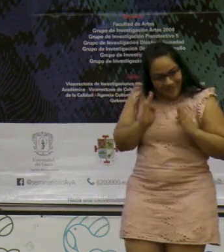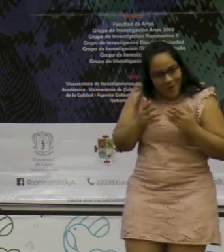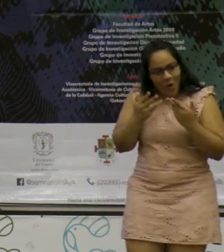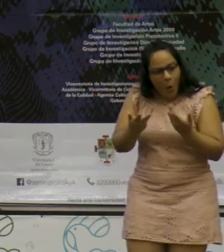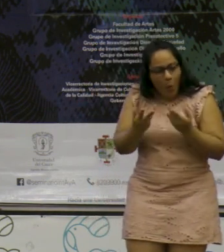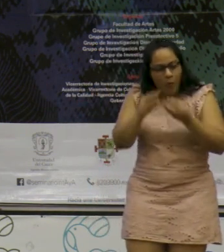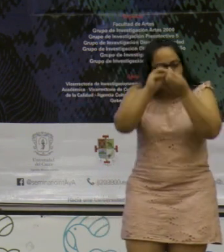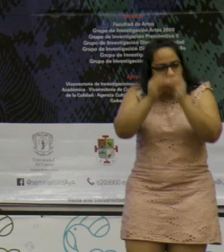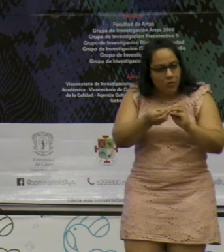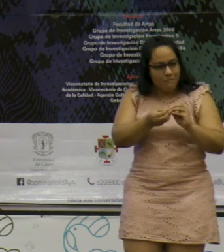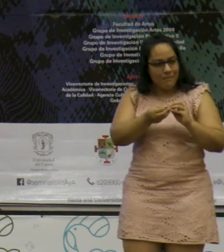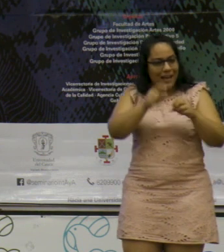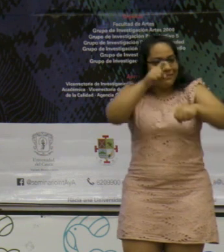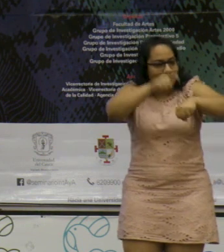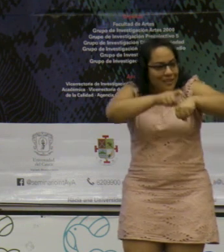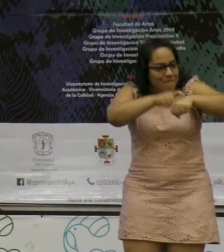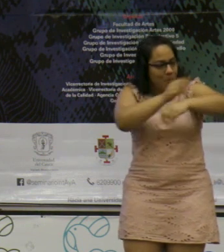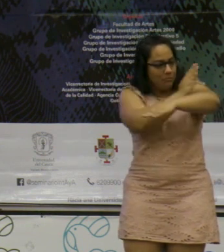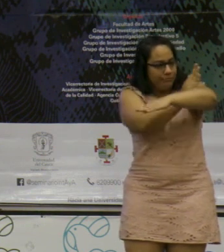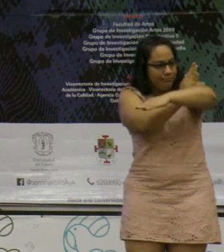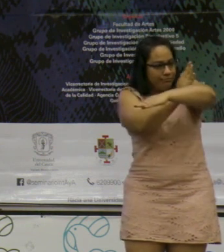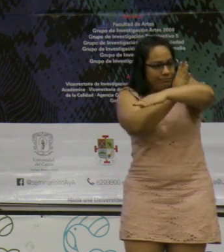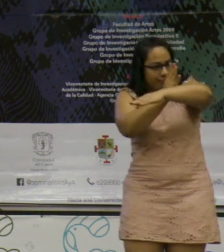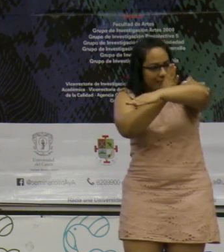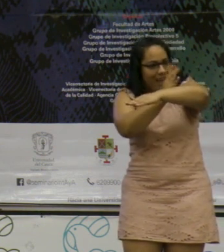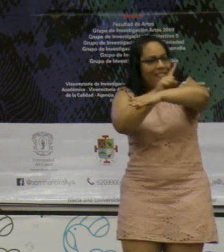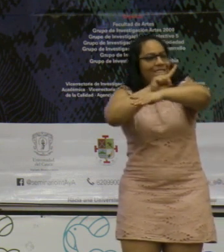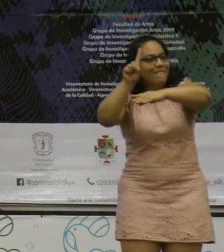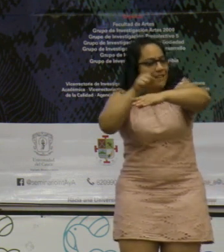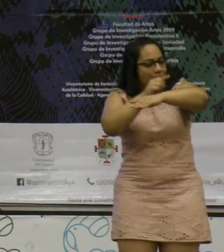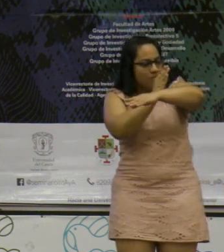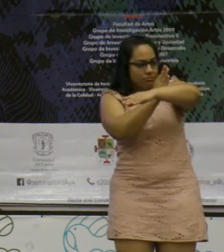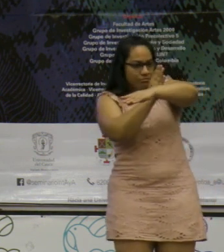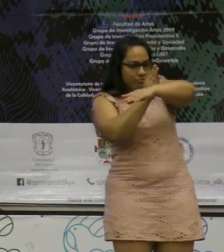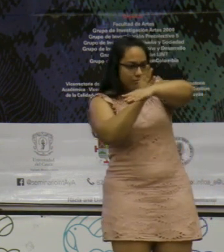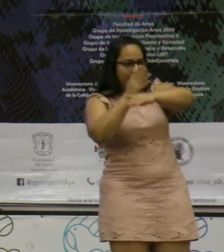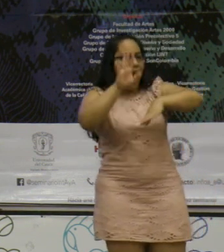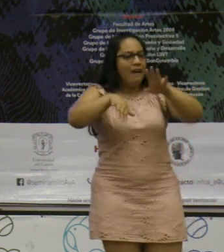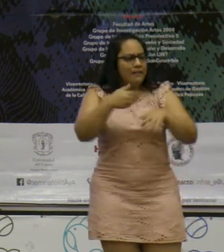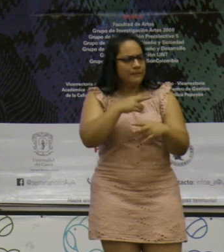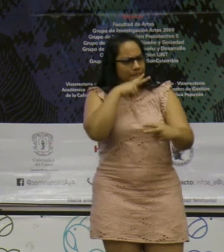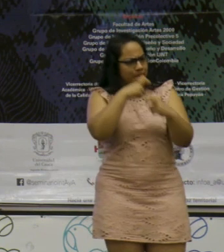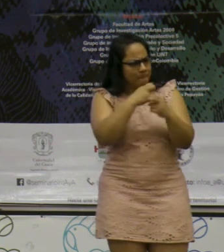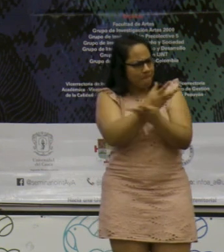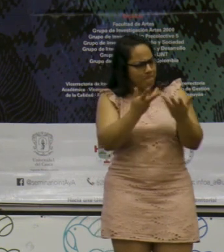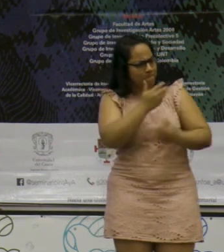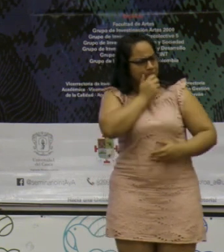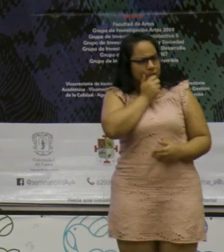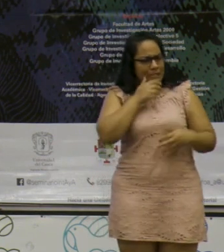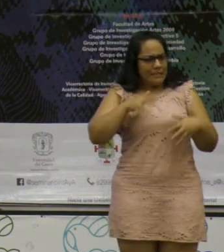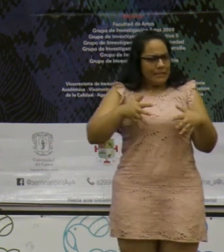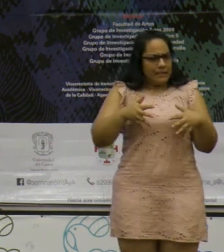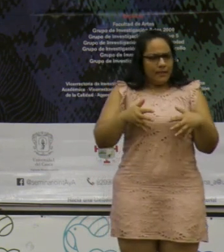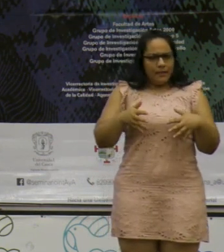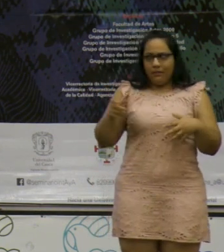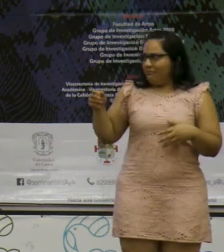la mirada y la época pesa tanto y cómo nuestros temores se reconfiguran de la manera en que se reconfiguran. A esto le